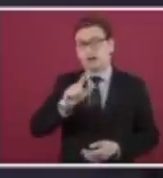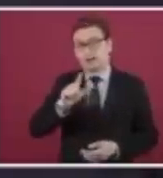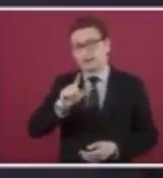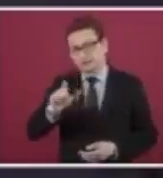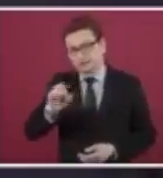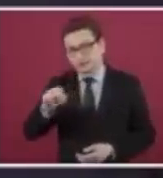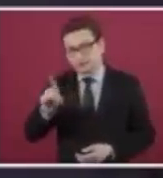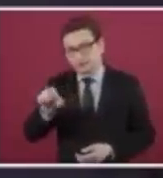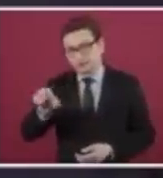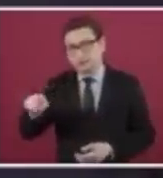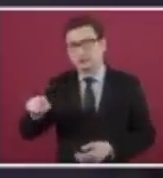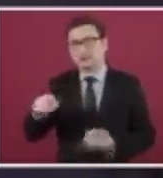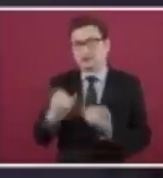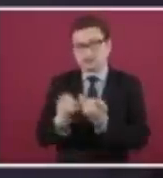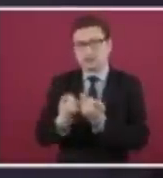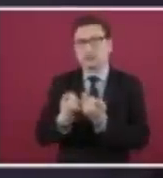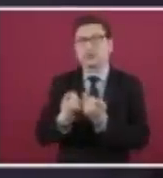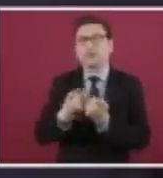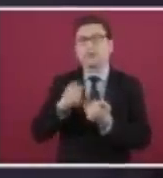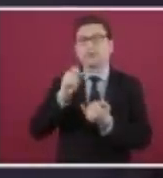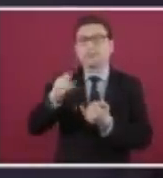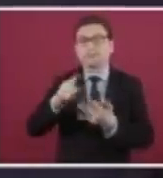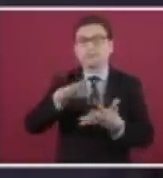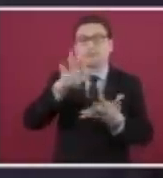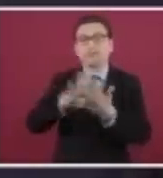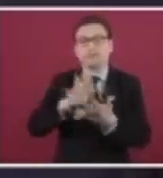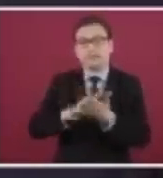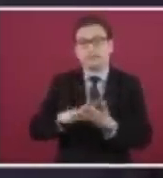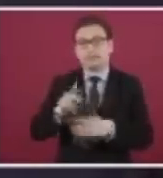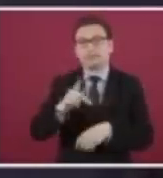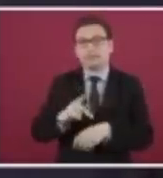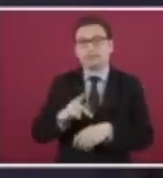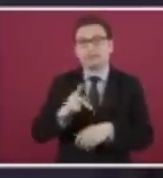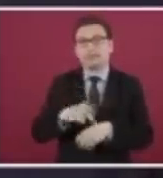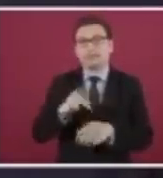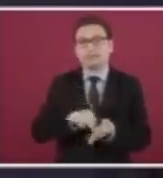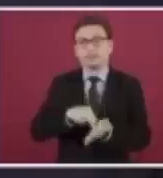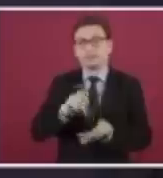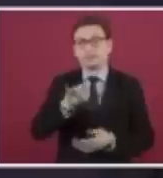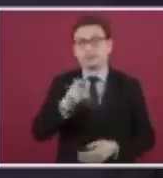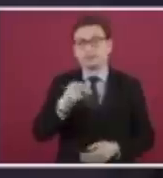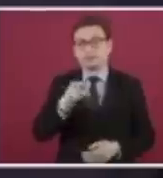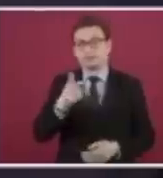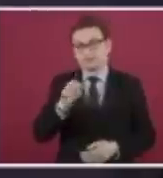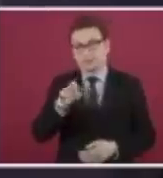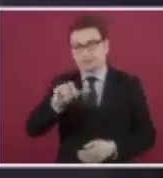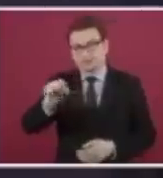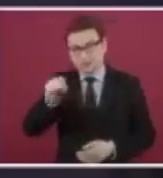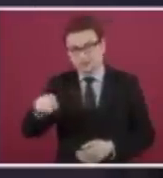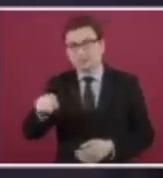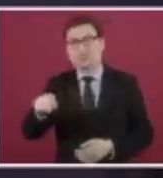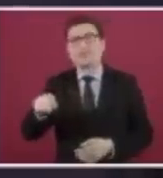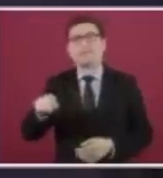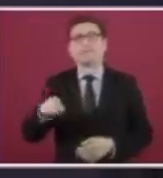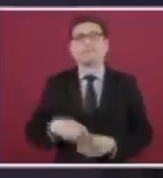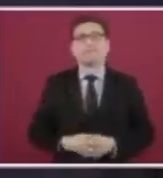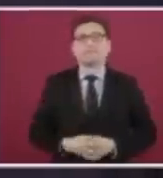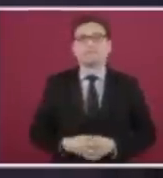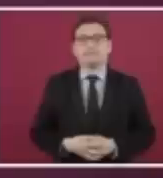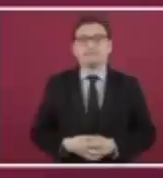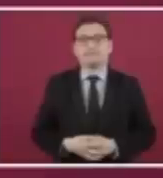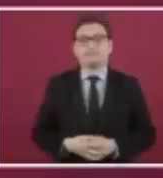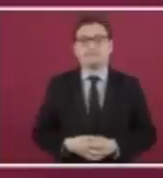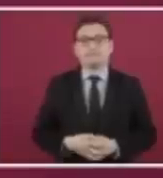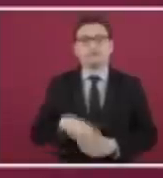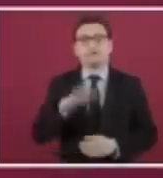y en el penal de Piedras Negras, ¿sí? Y en toda la